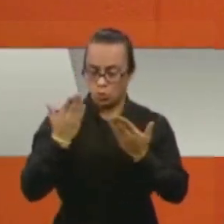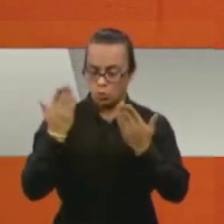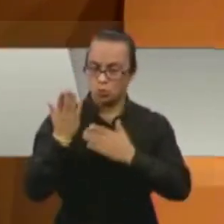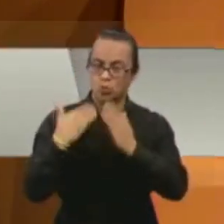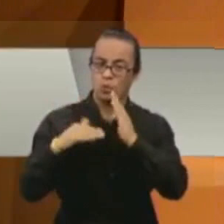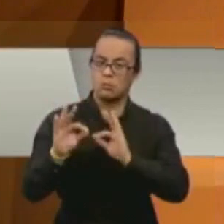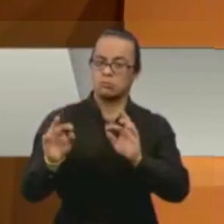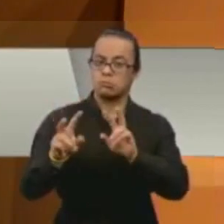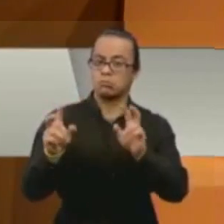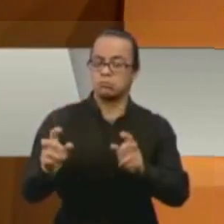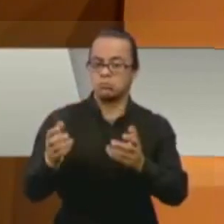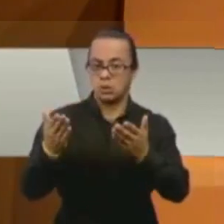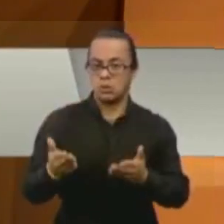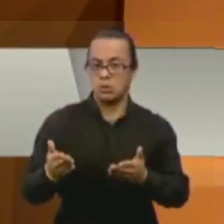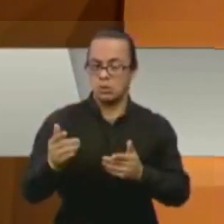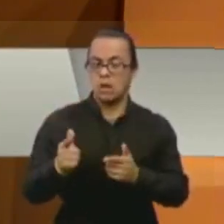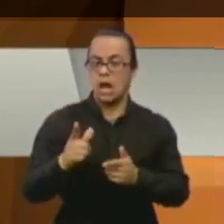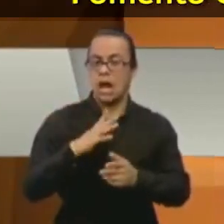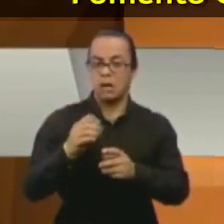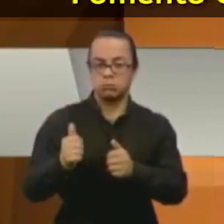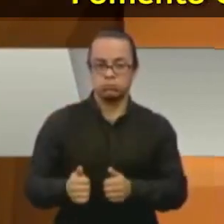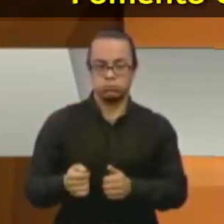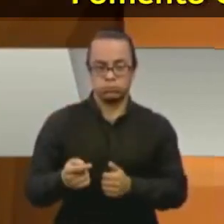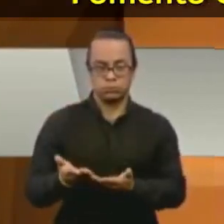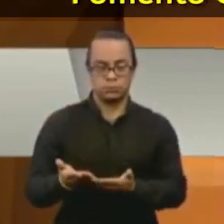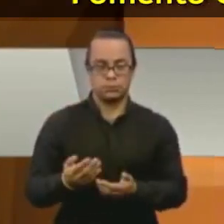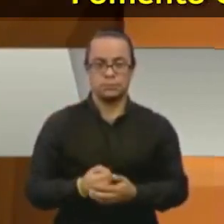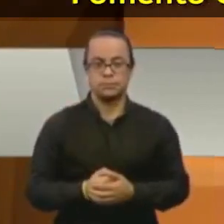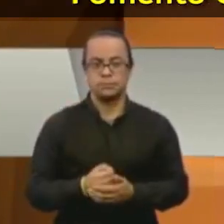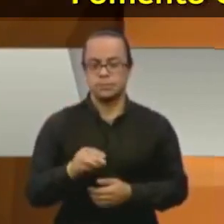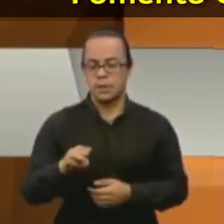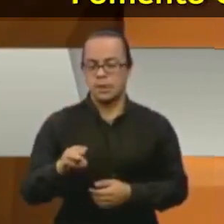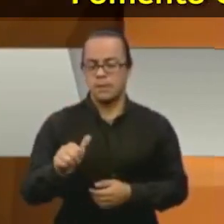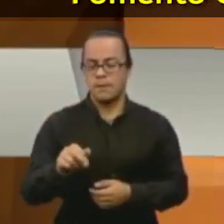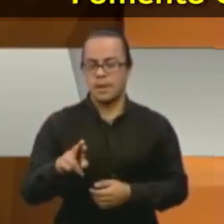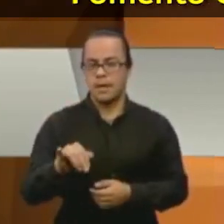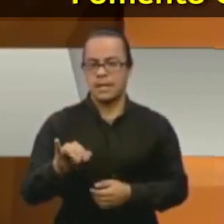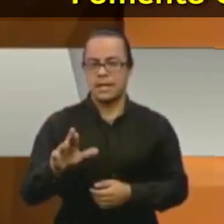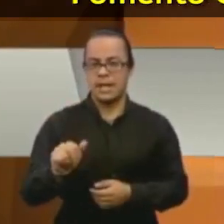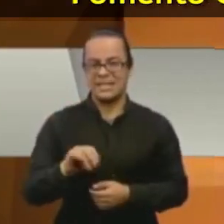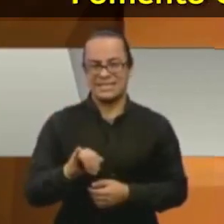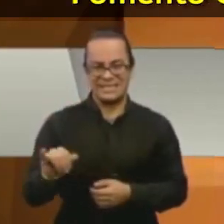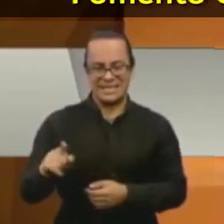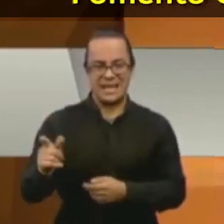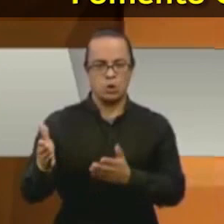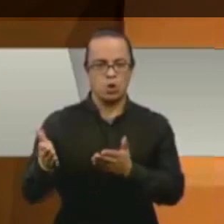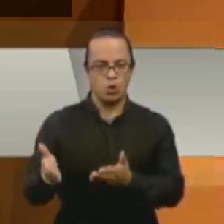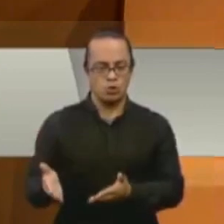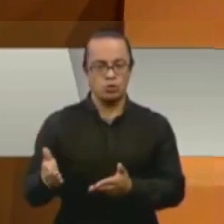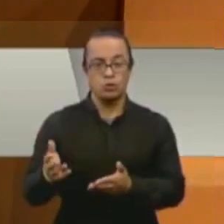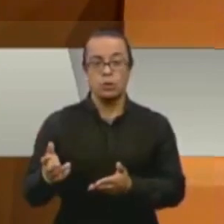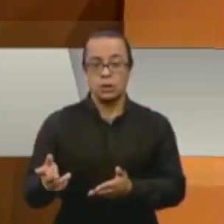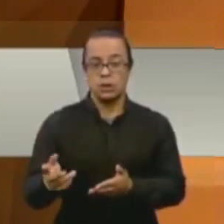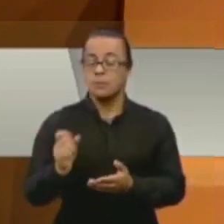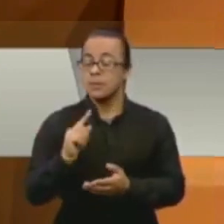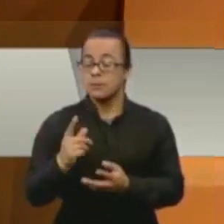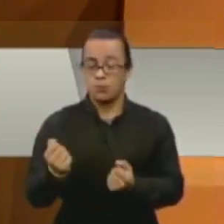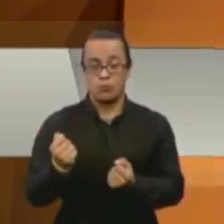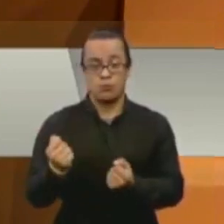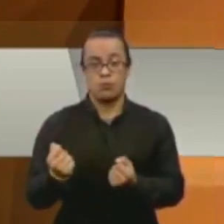Pintura, en donde está presente María Izquierdo, se consolida con mucha